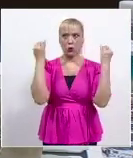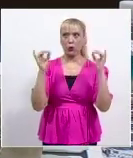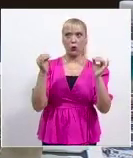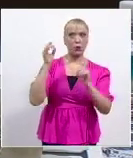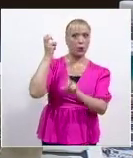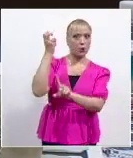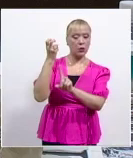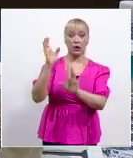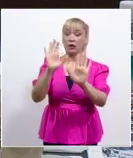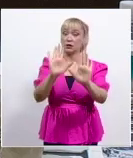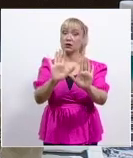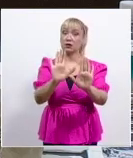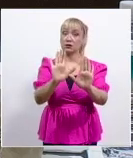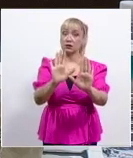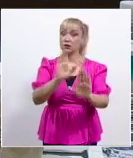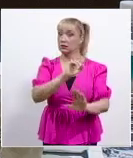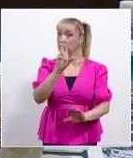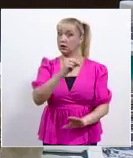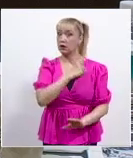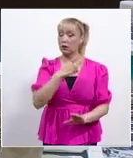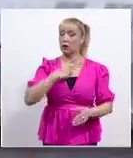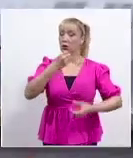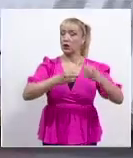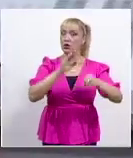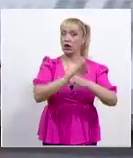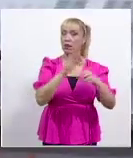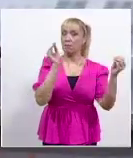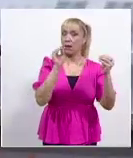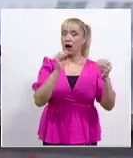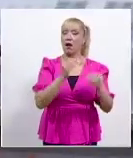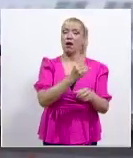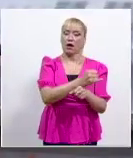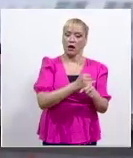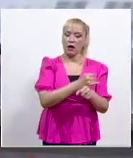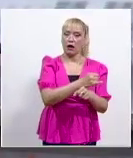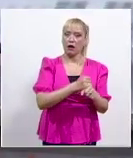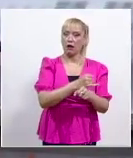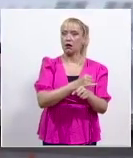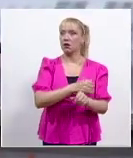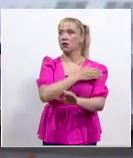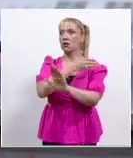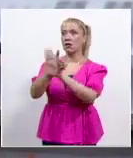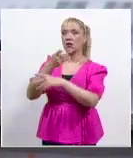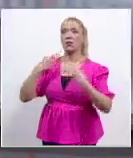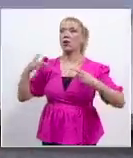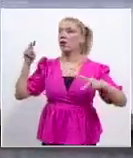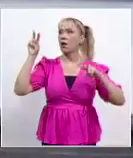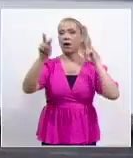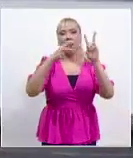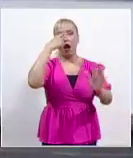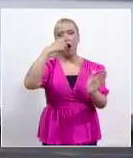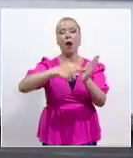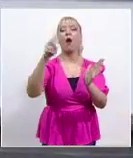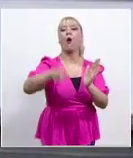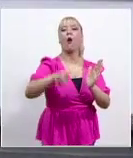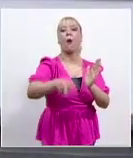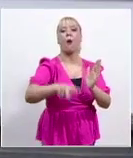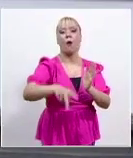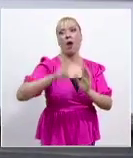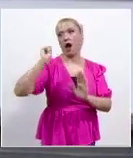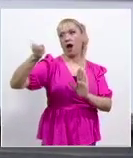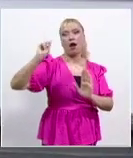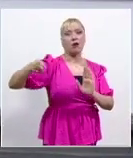de autoridad para efectos del juicio de amparo, ya que modifican la opinión que se tiene del afectado. Pues este tipo de manifestaciones en forma